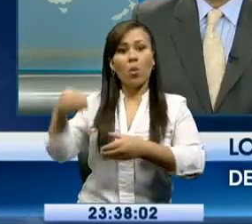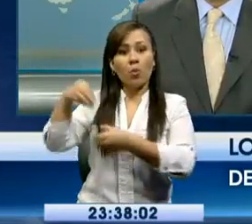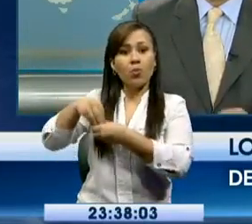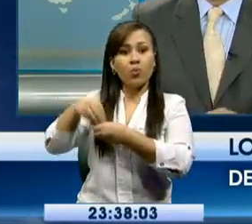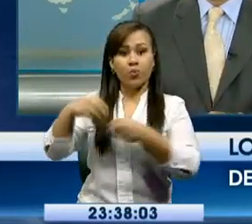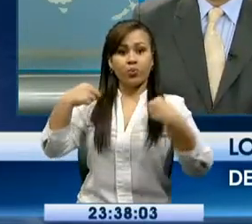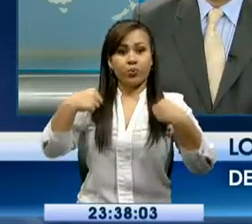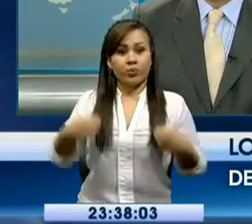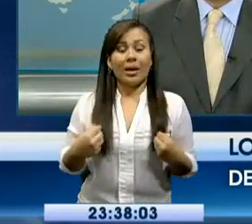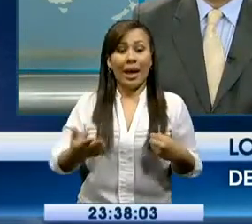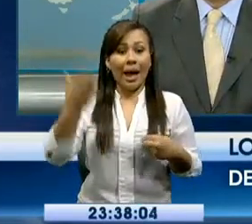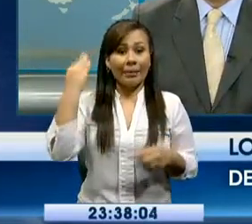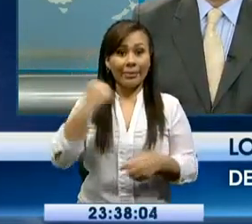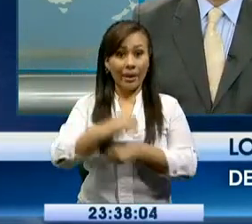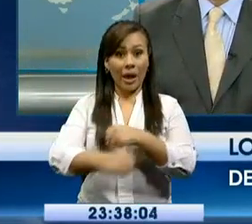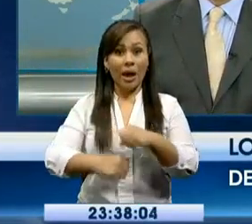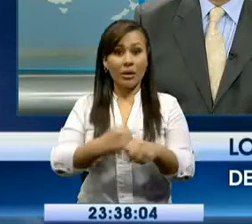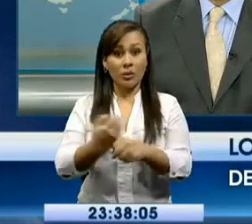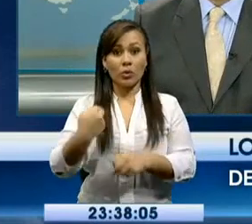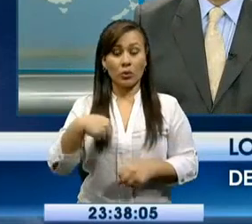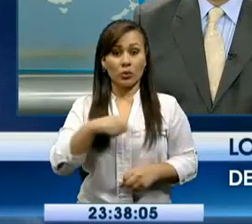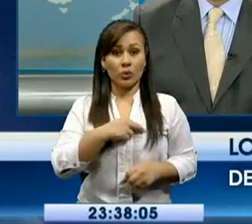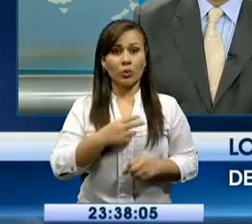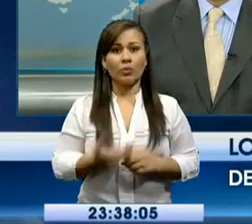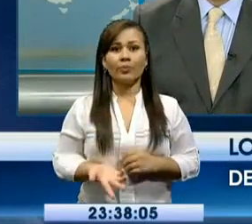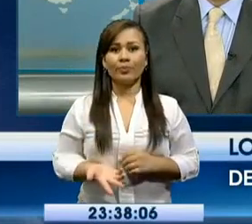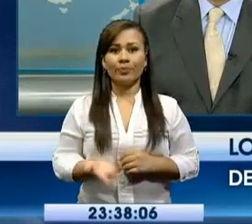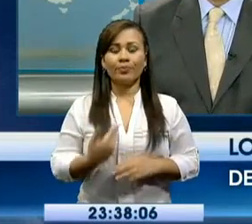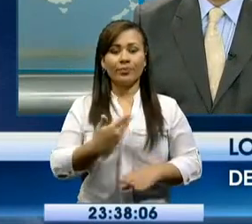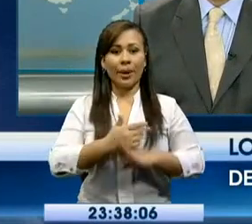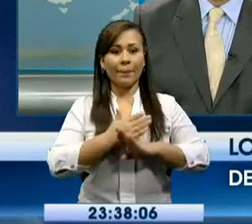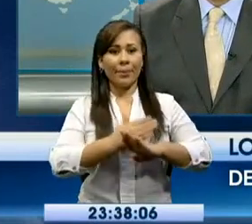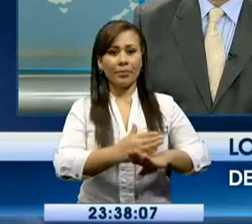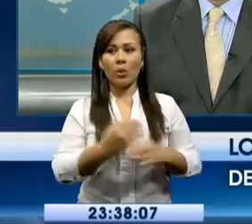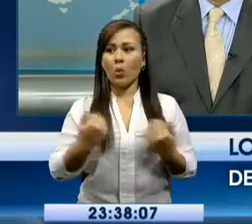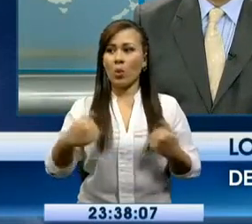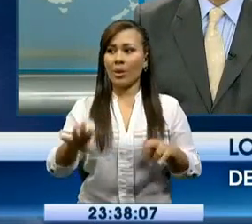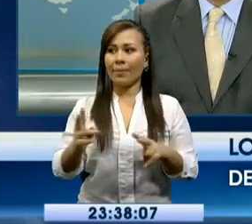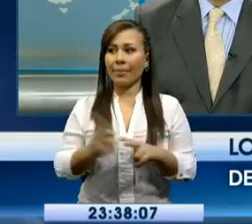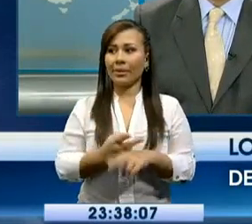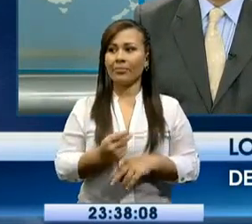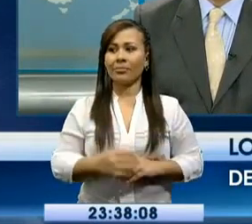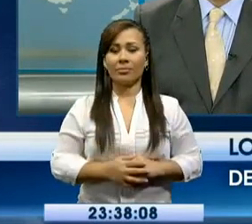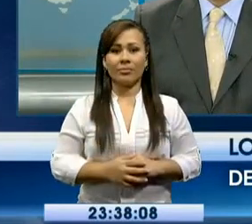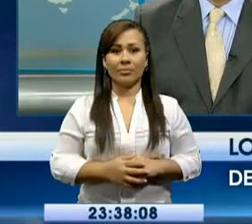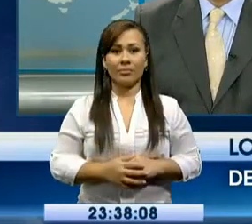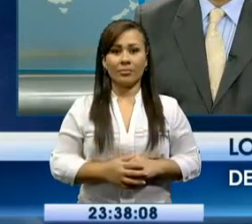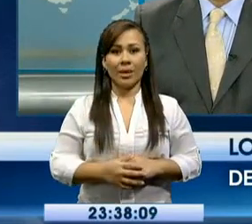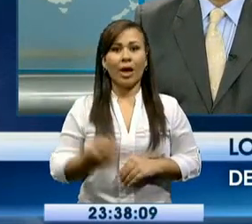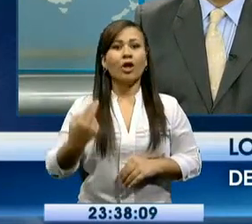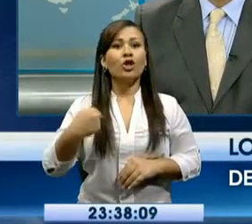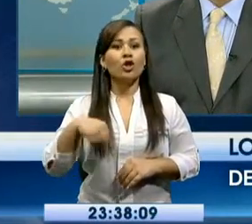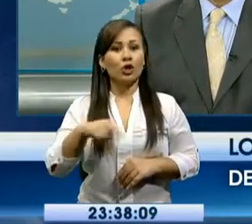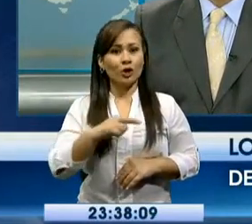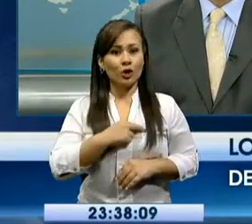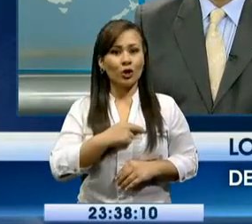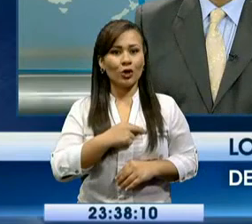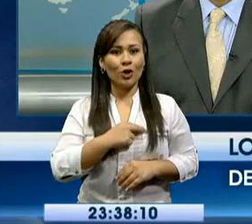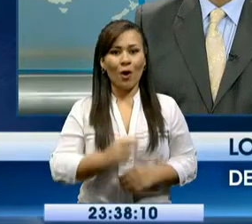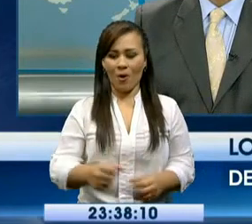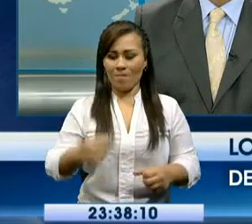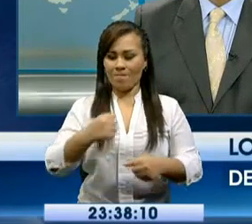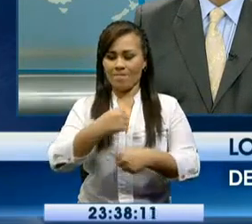años implementamos una campaña justamente de prevención para este tipo de eventos. La campaña se llamaba Ser Listo es Estar Listo.